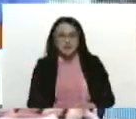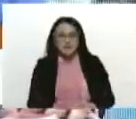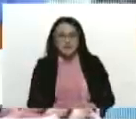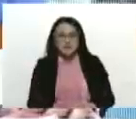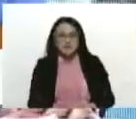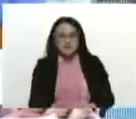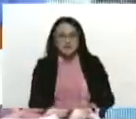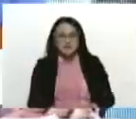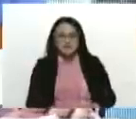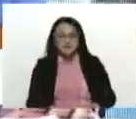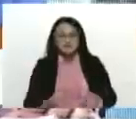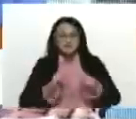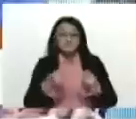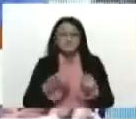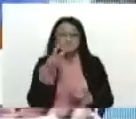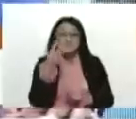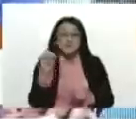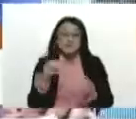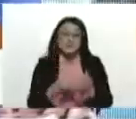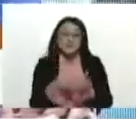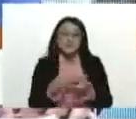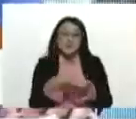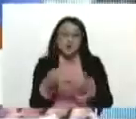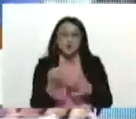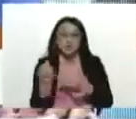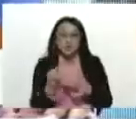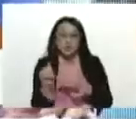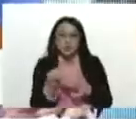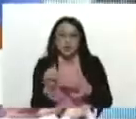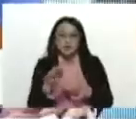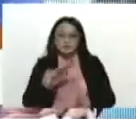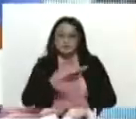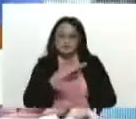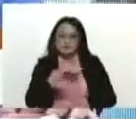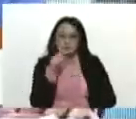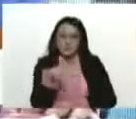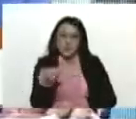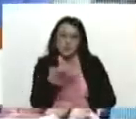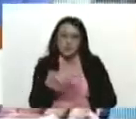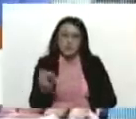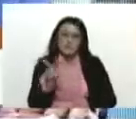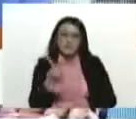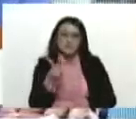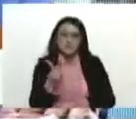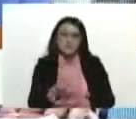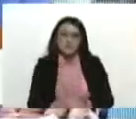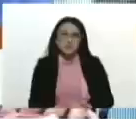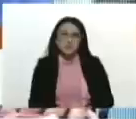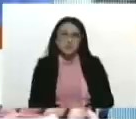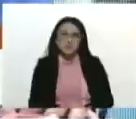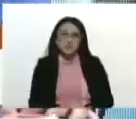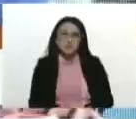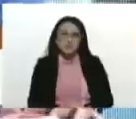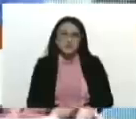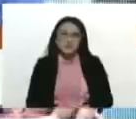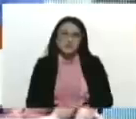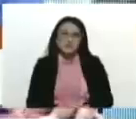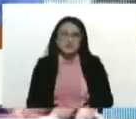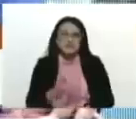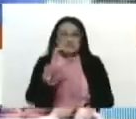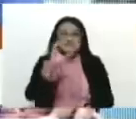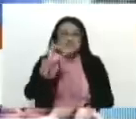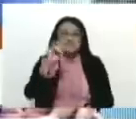entregaron más de 30 mil millones de dólares que le pertenece al pueblo de Venezuela cinco